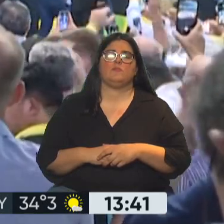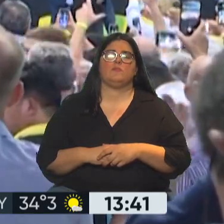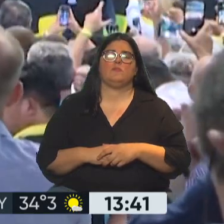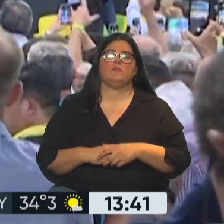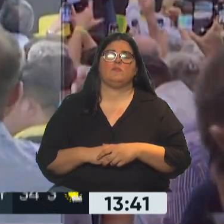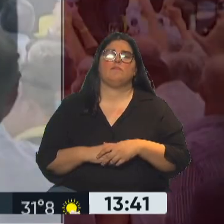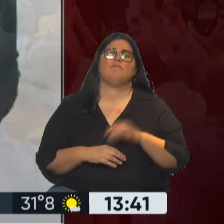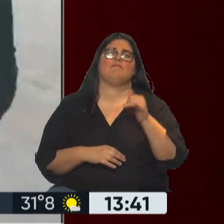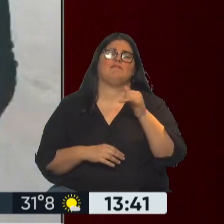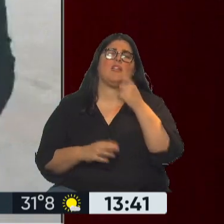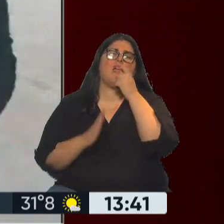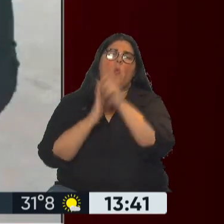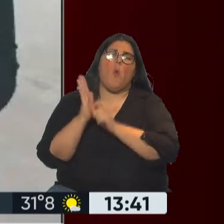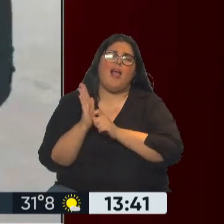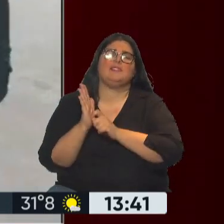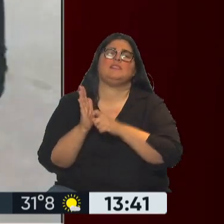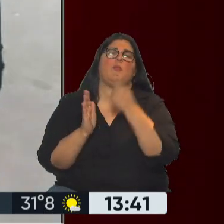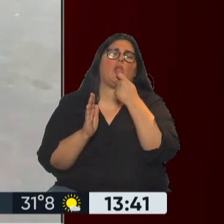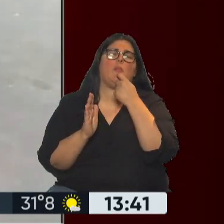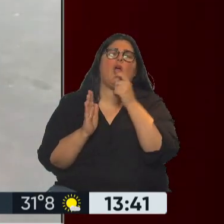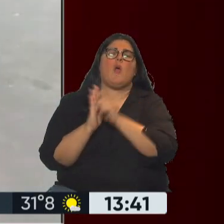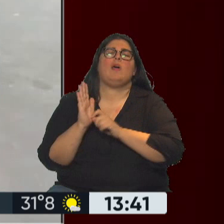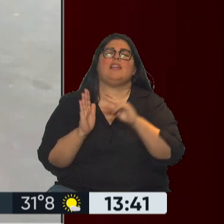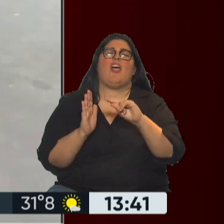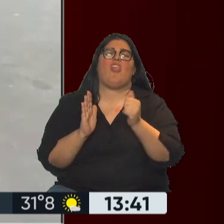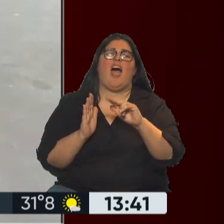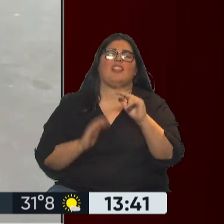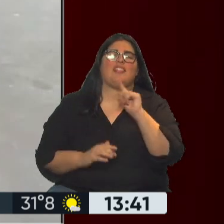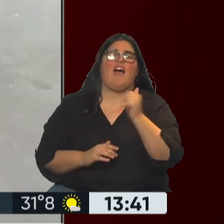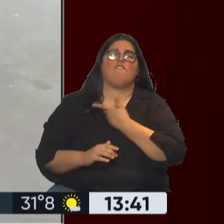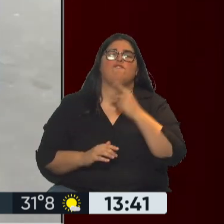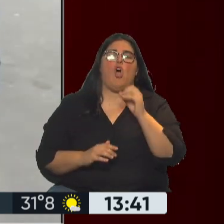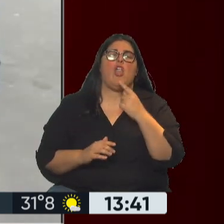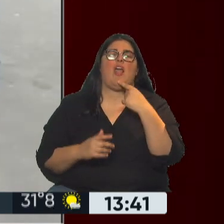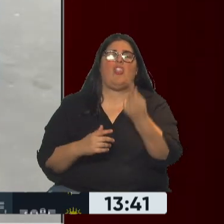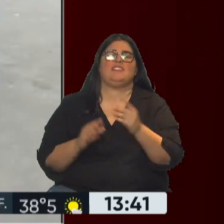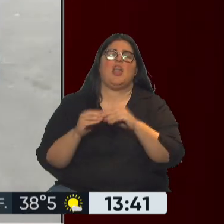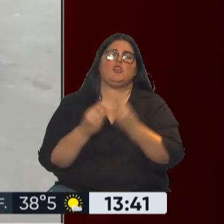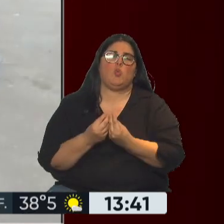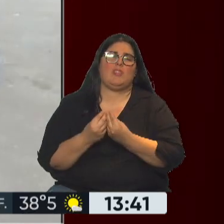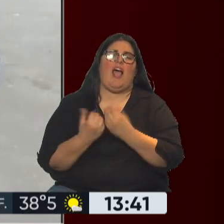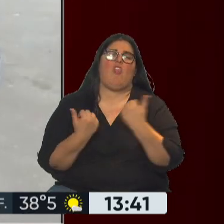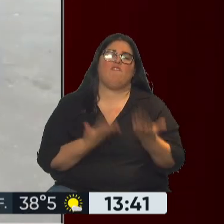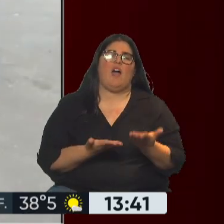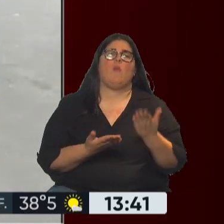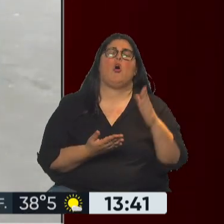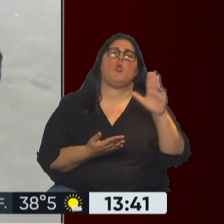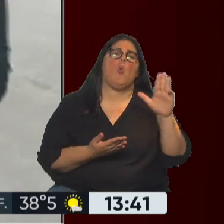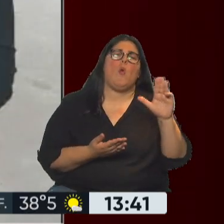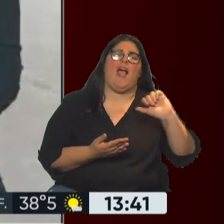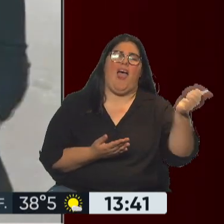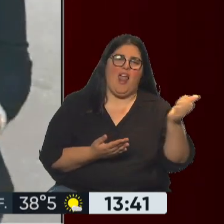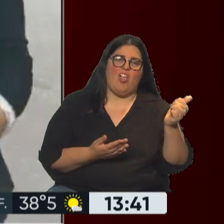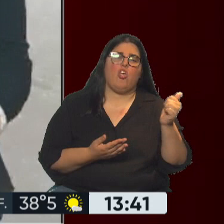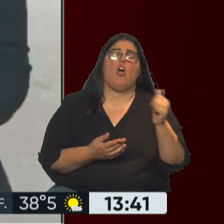si las encuestas, por ejemplo, la Tafolla que hemos analizado en los últimos días, da un resultado positivo, Lula se pondrá ganador, cómo sería